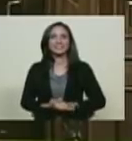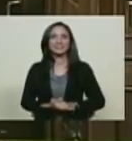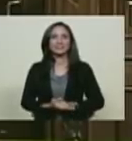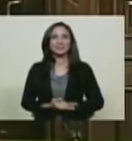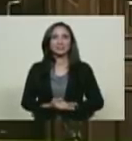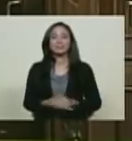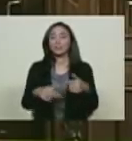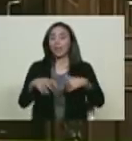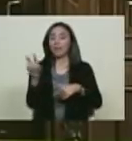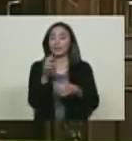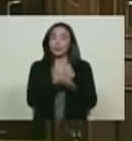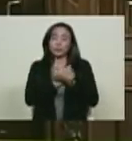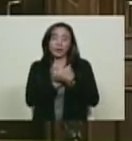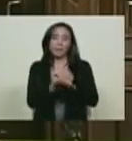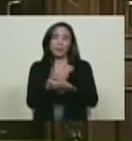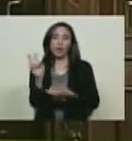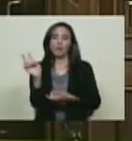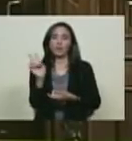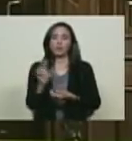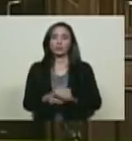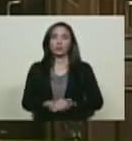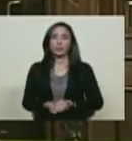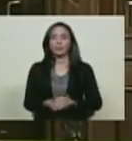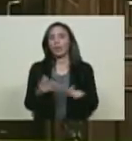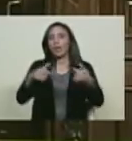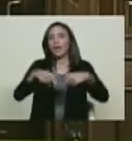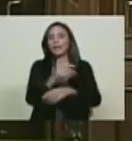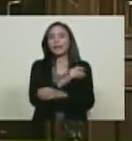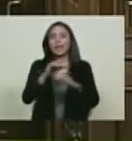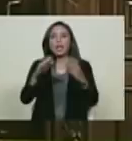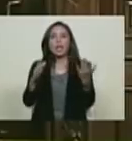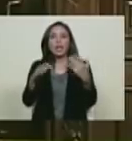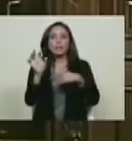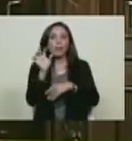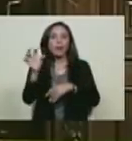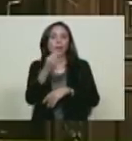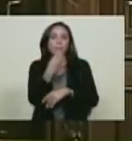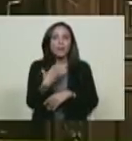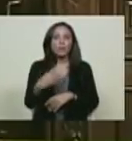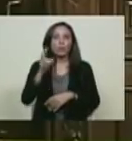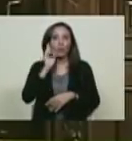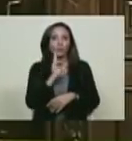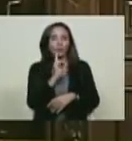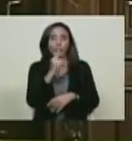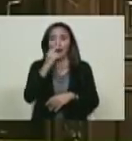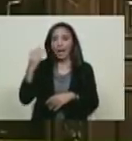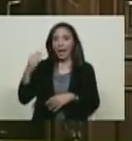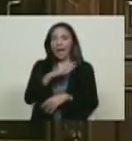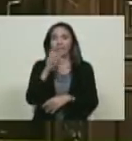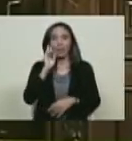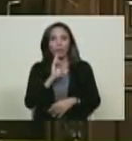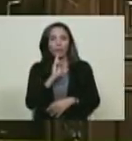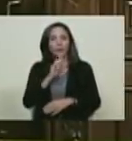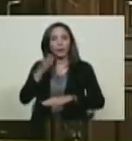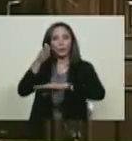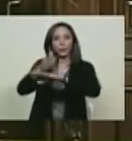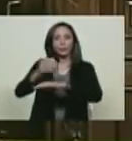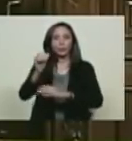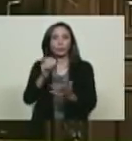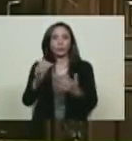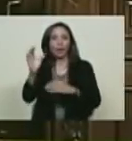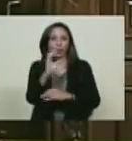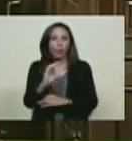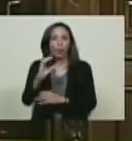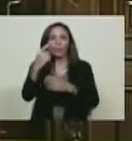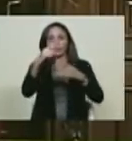Venezuela es Venezuela. Venezuela es la tierra de Bolívar, el que fue a Boyacá a libertar a la Nueva Granada y a